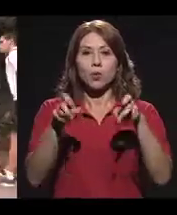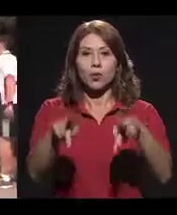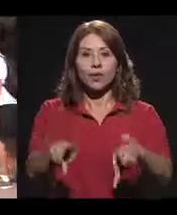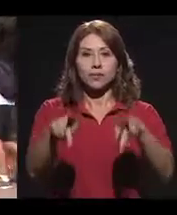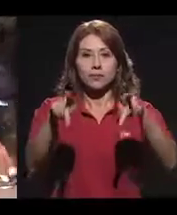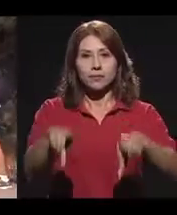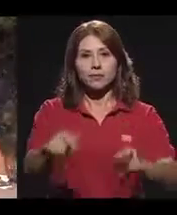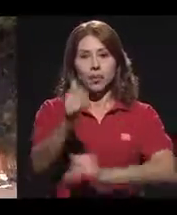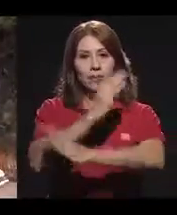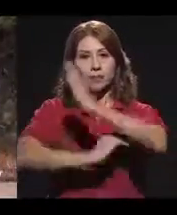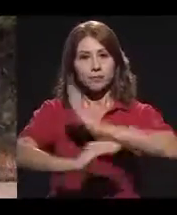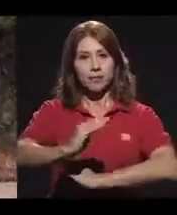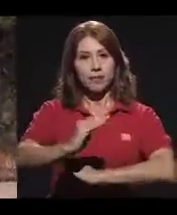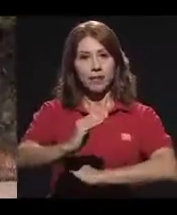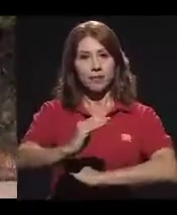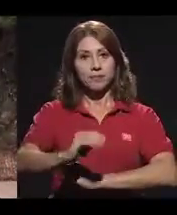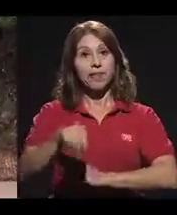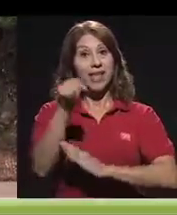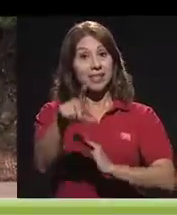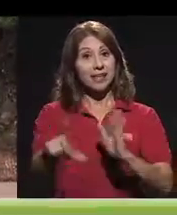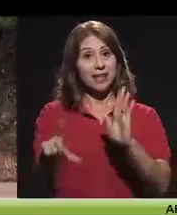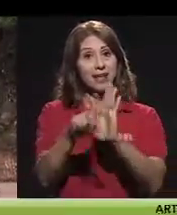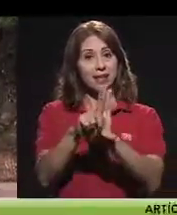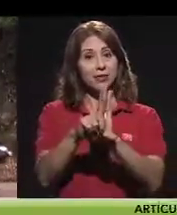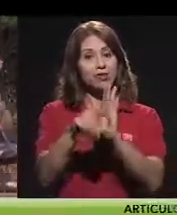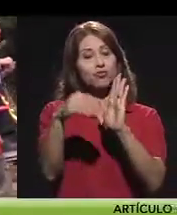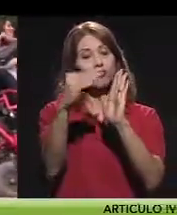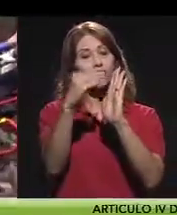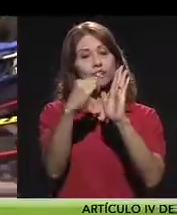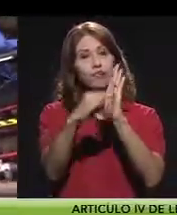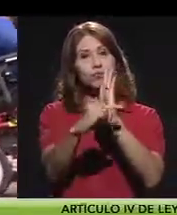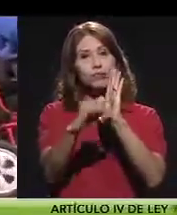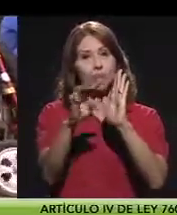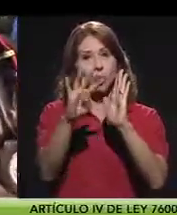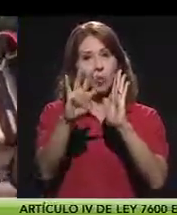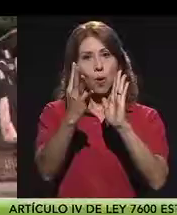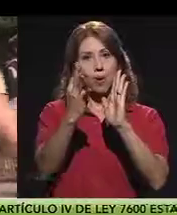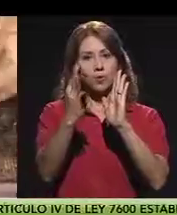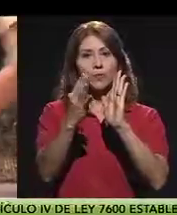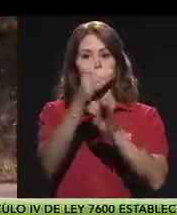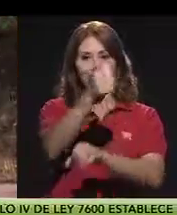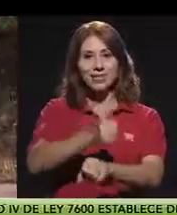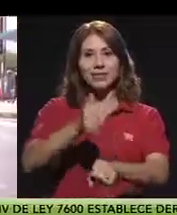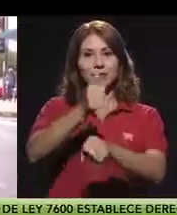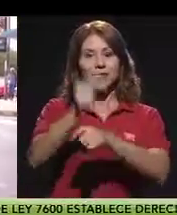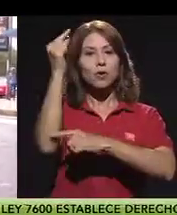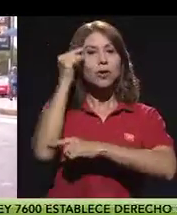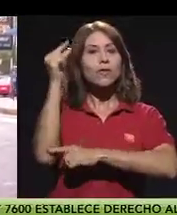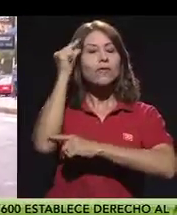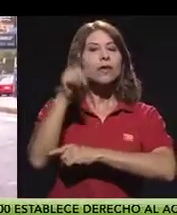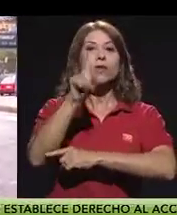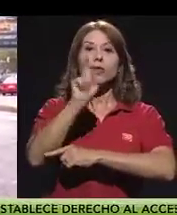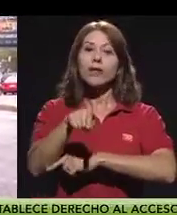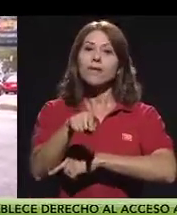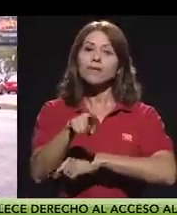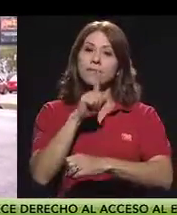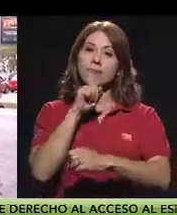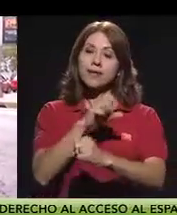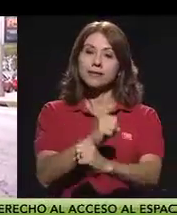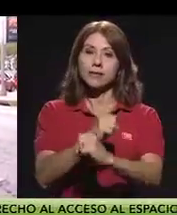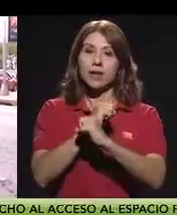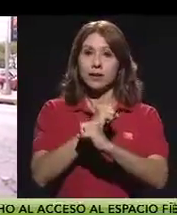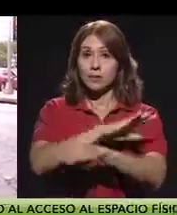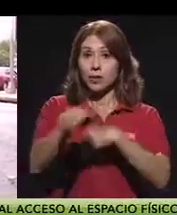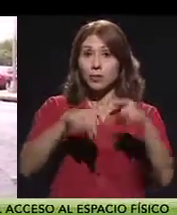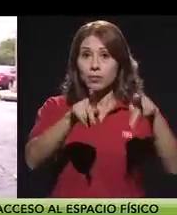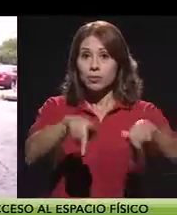con discapacidad. Esta legislación estableció, en su artículo 4, que el Estado debe garantizar el acceso al espacio